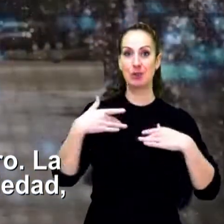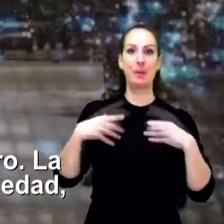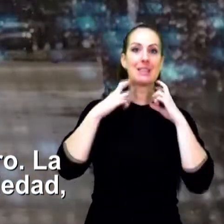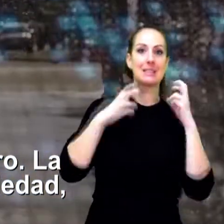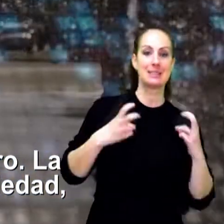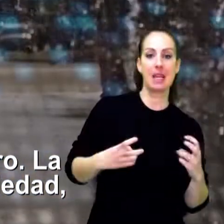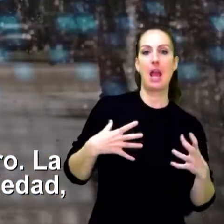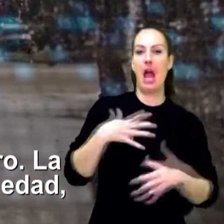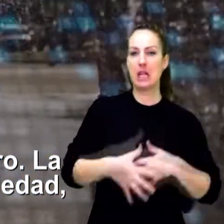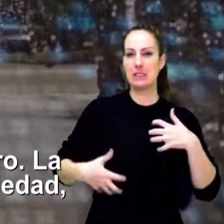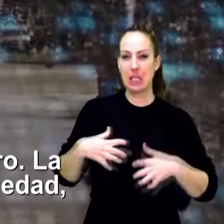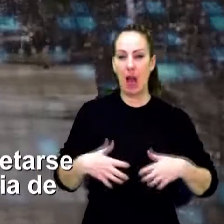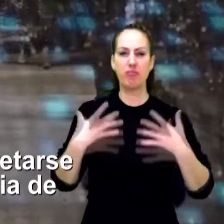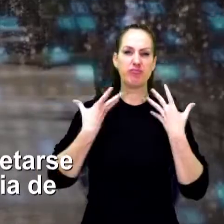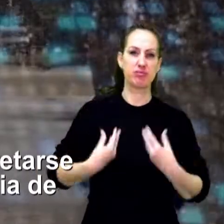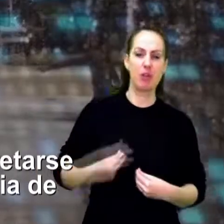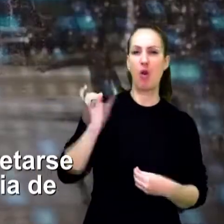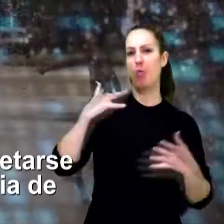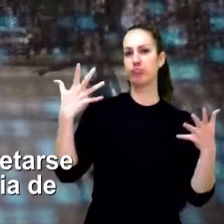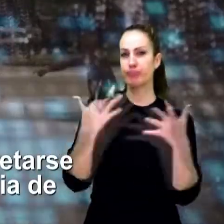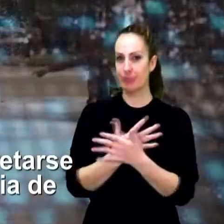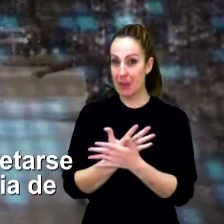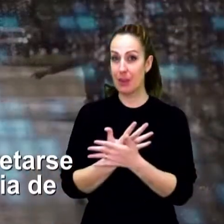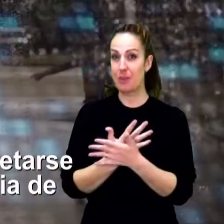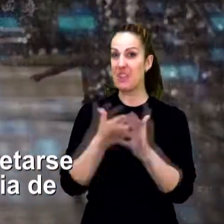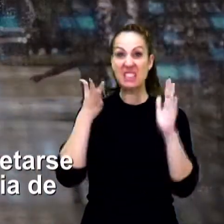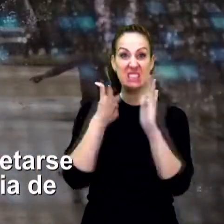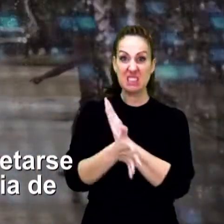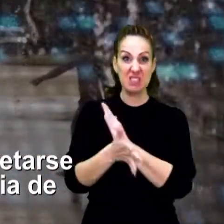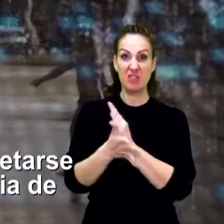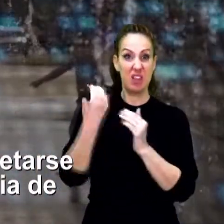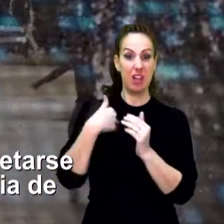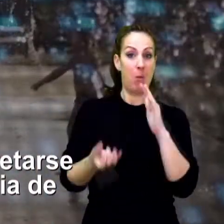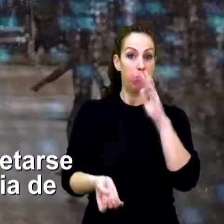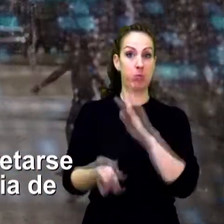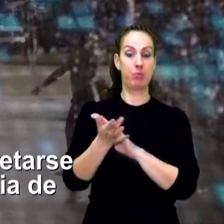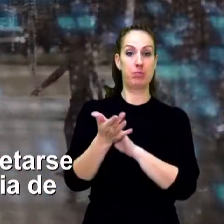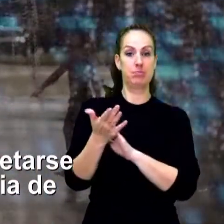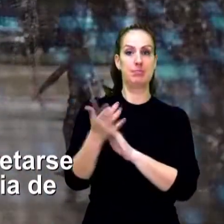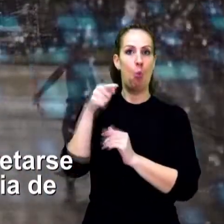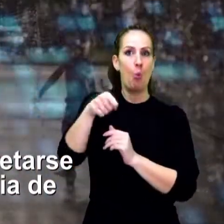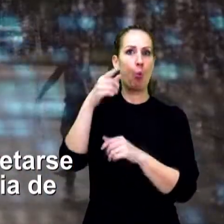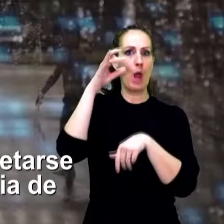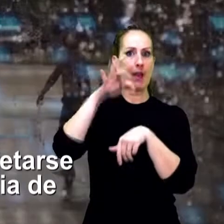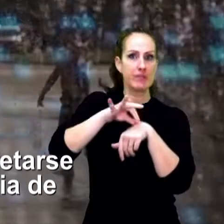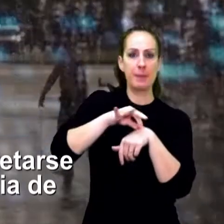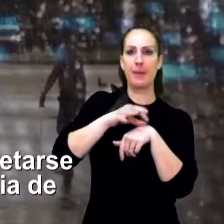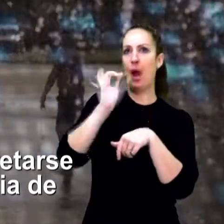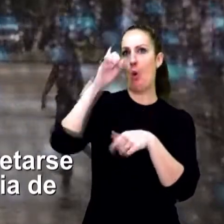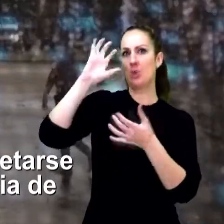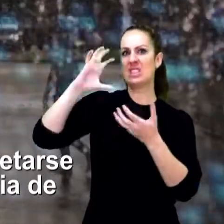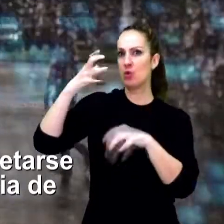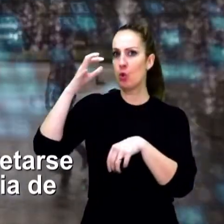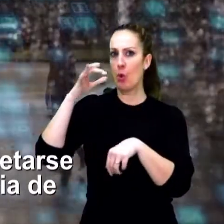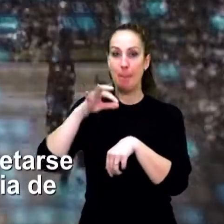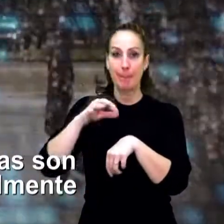de síntomas como estrés, ansiedad, frustración o decepción no deben interpretarse de forma precipitada